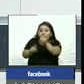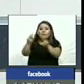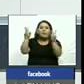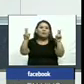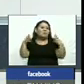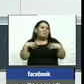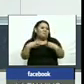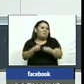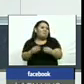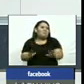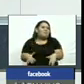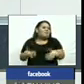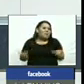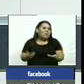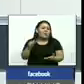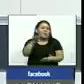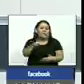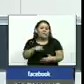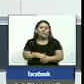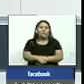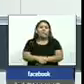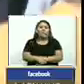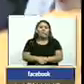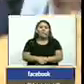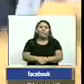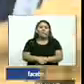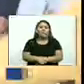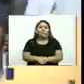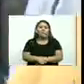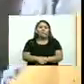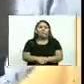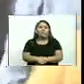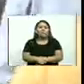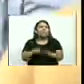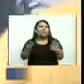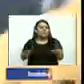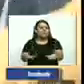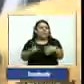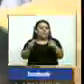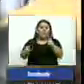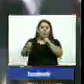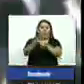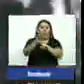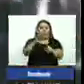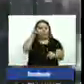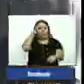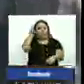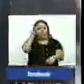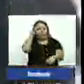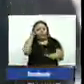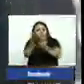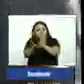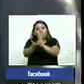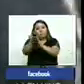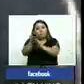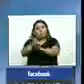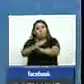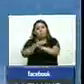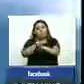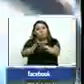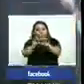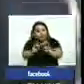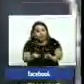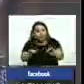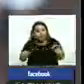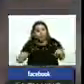¿En qué consiste? Se lo presentamos en el siguiente informe. Con el objetivo de obtener indicadores de desarrollo y protección infantil